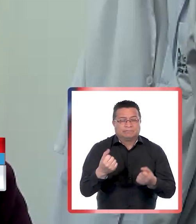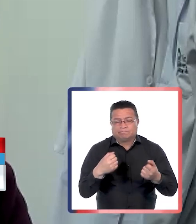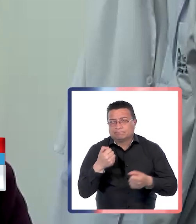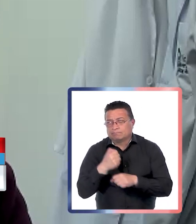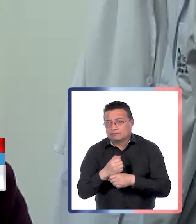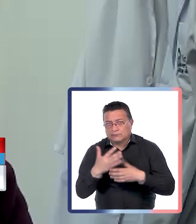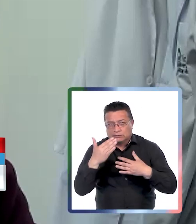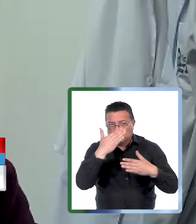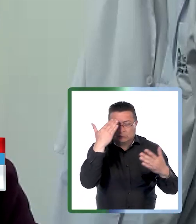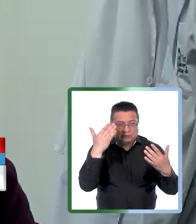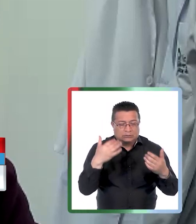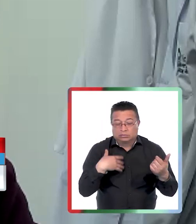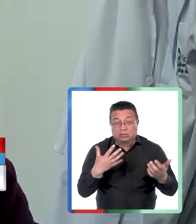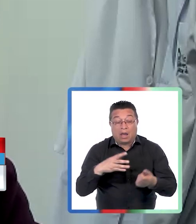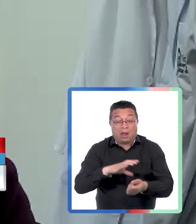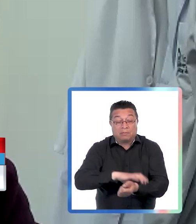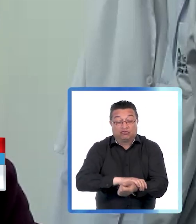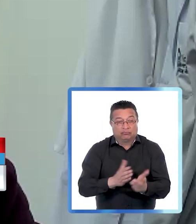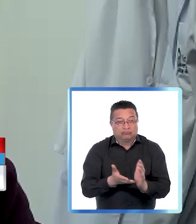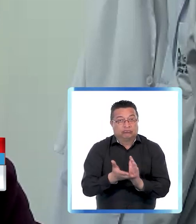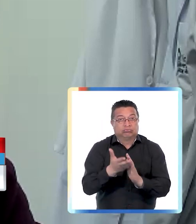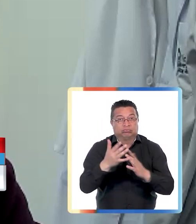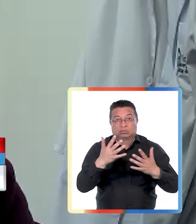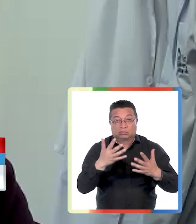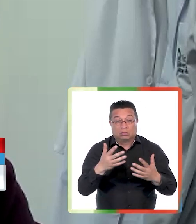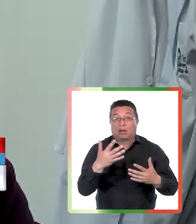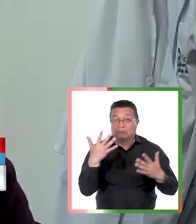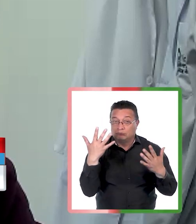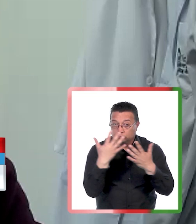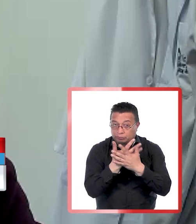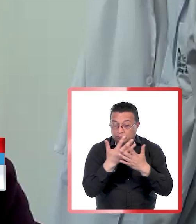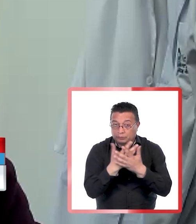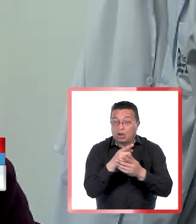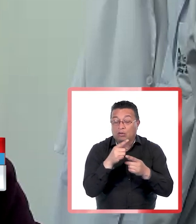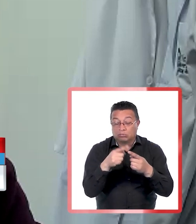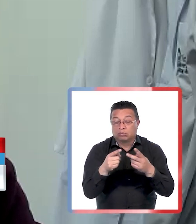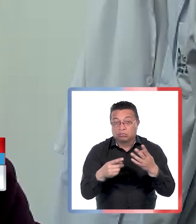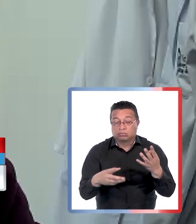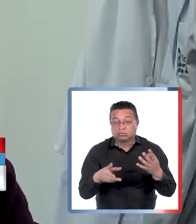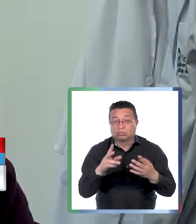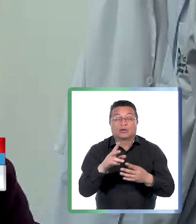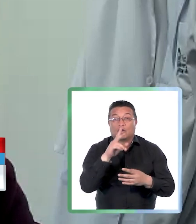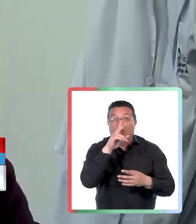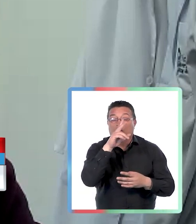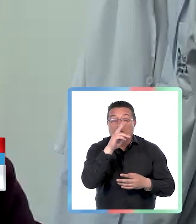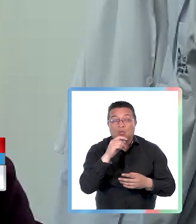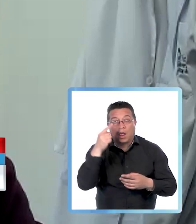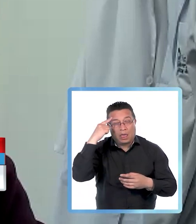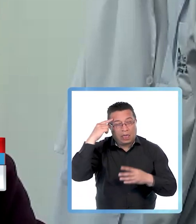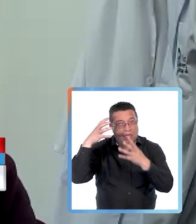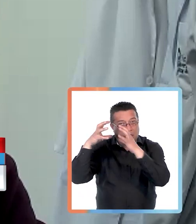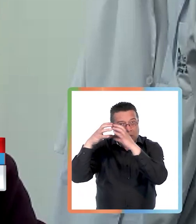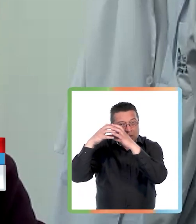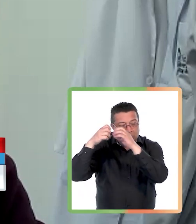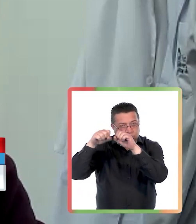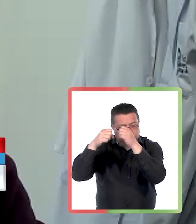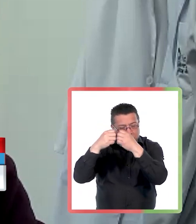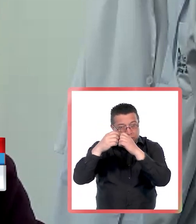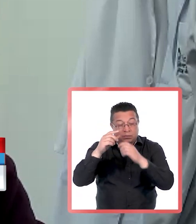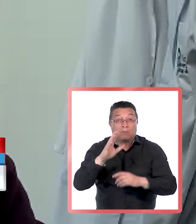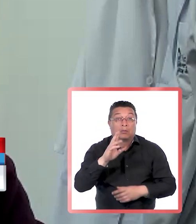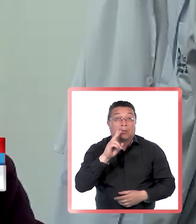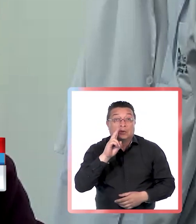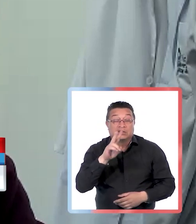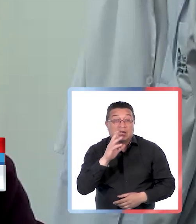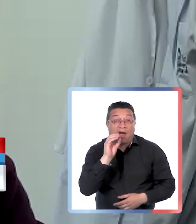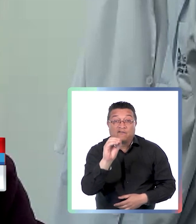la hipertensión no da síntomas. Y en ese sentido, alguien la ha llamado el asesino silencioso, ¿no? Una persona